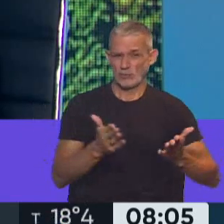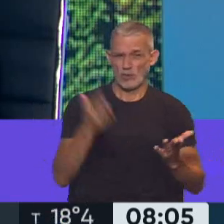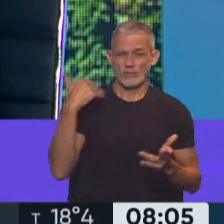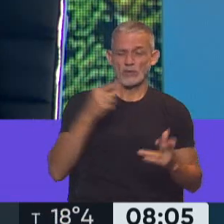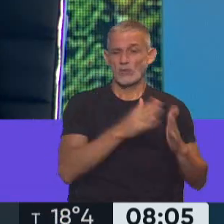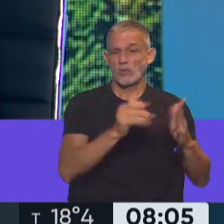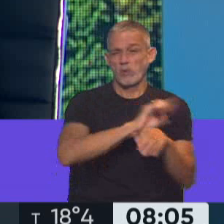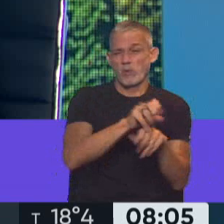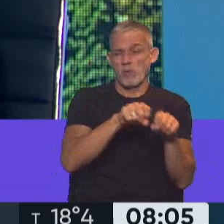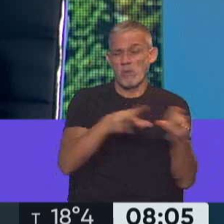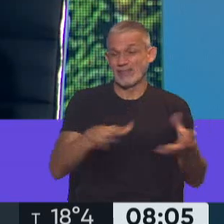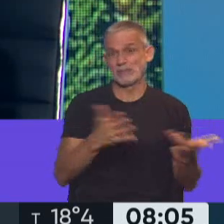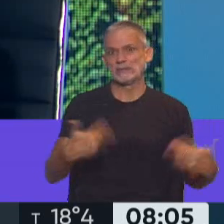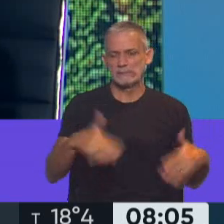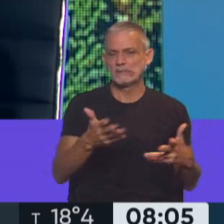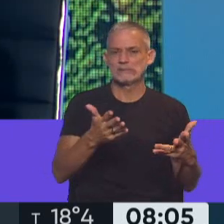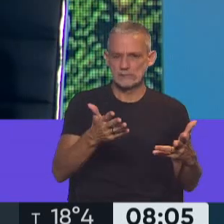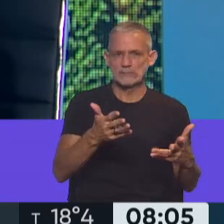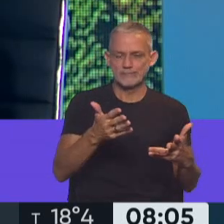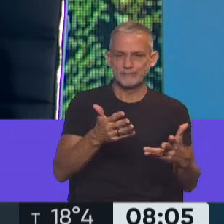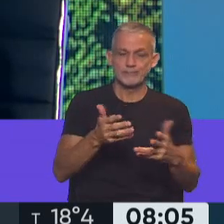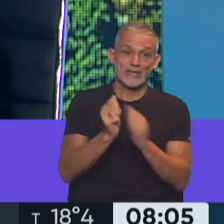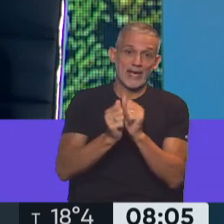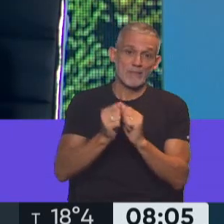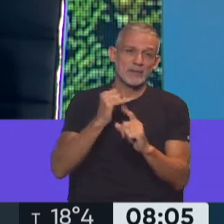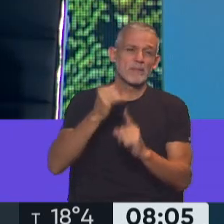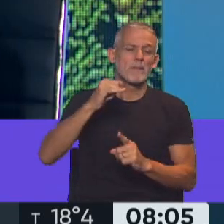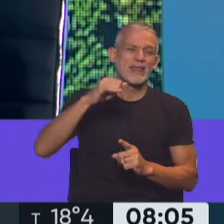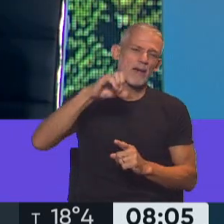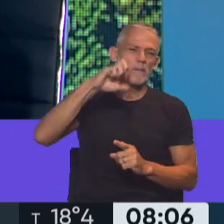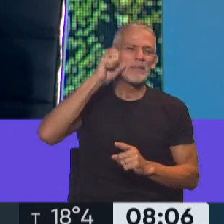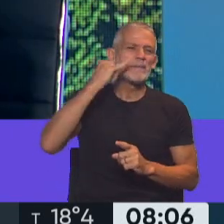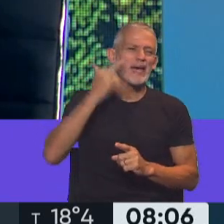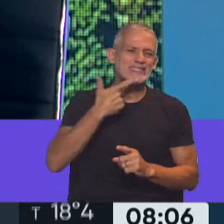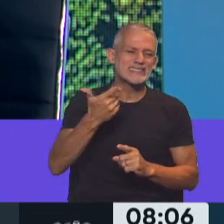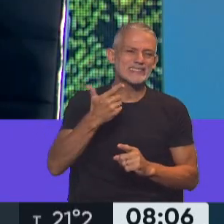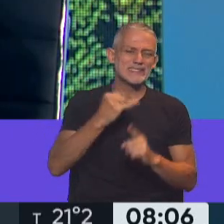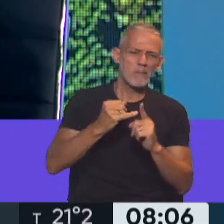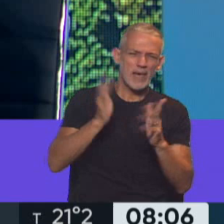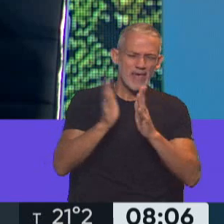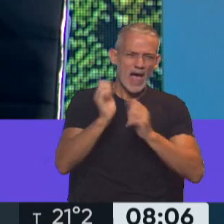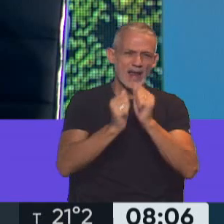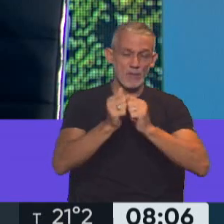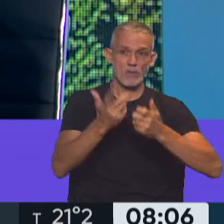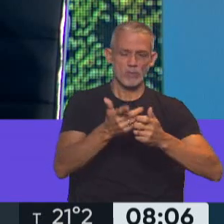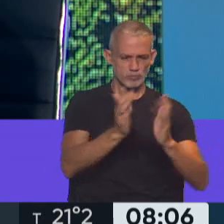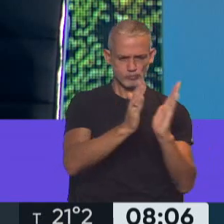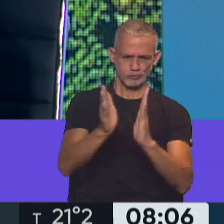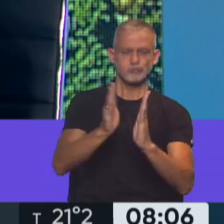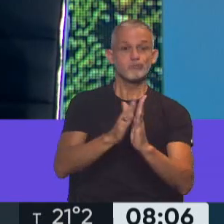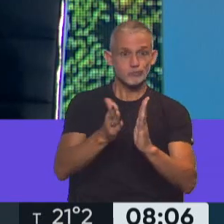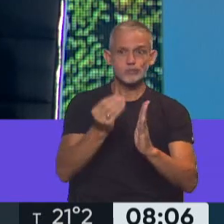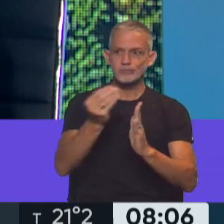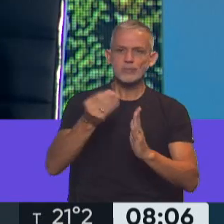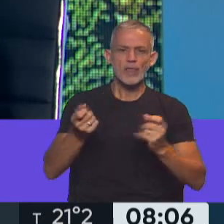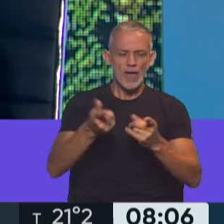de una pandemia muy dura que afectó muchísimo a las pymes, pero a través de la productividad, de la industrialización, vamos generando también el